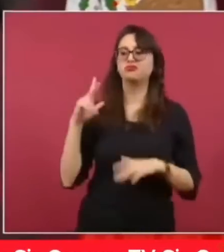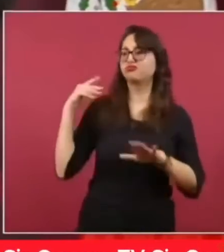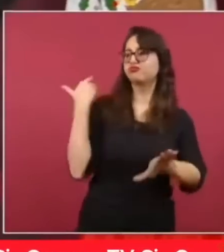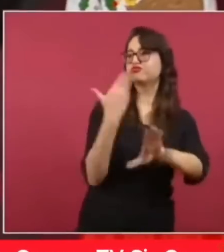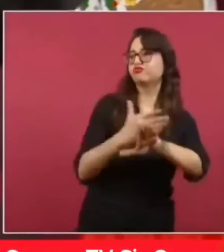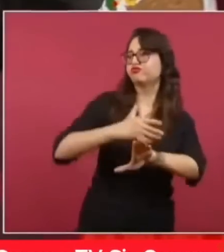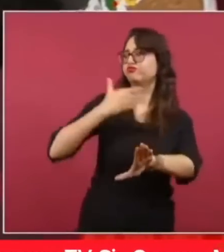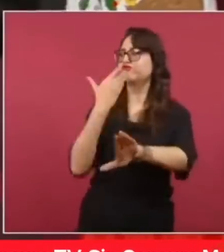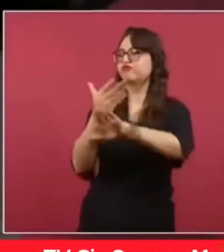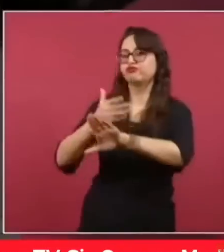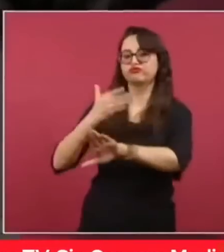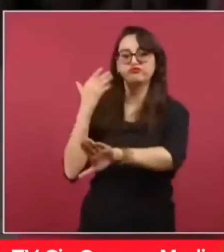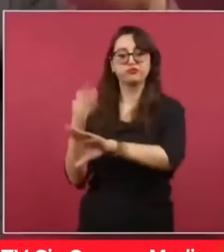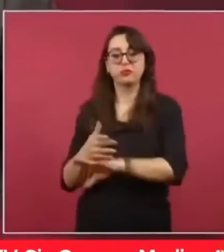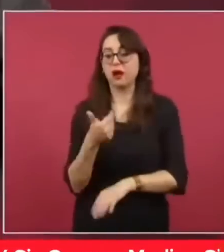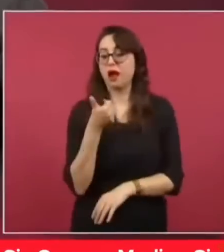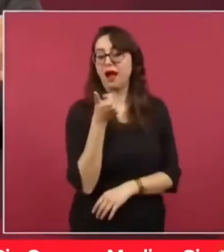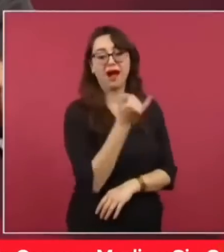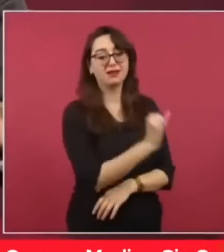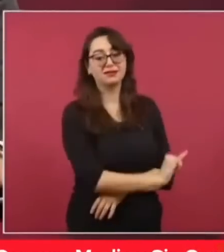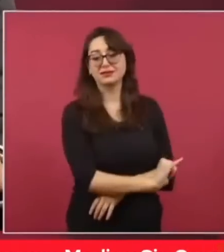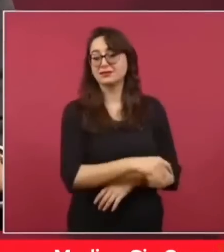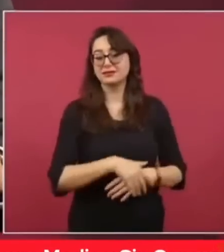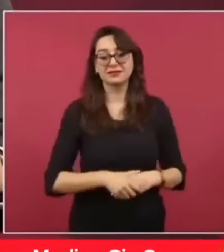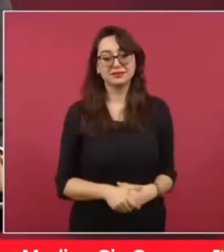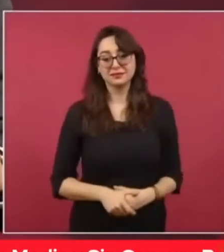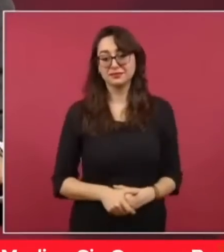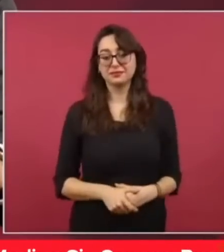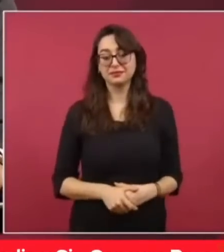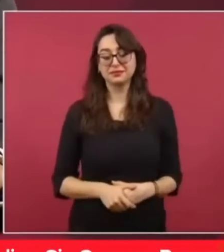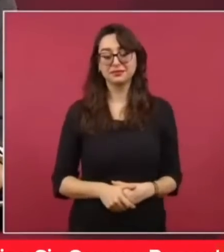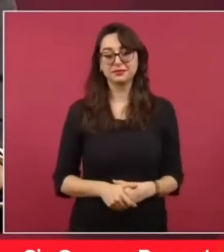Antes yo decía,